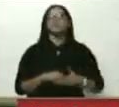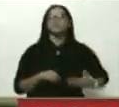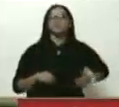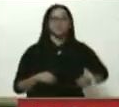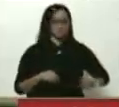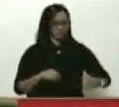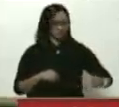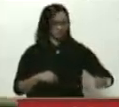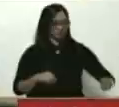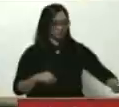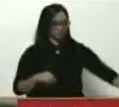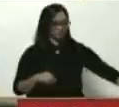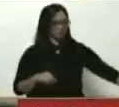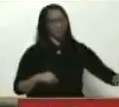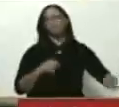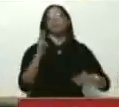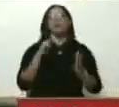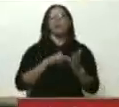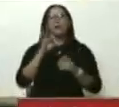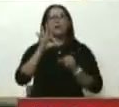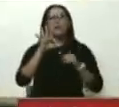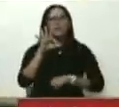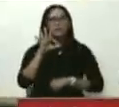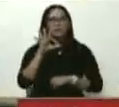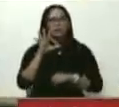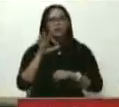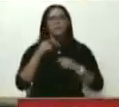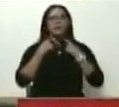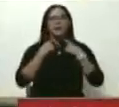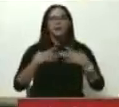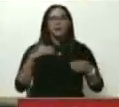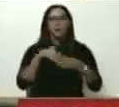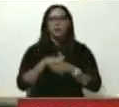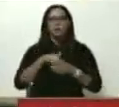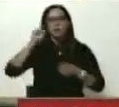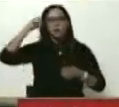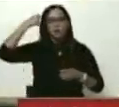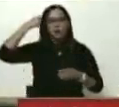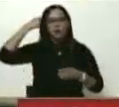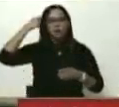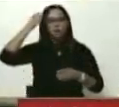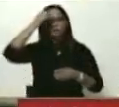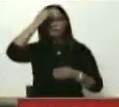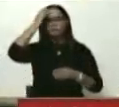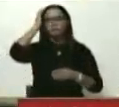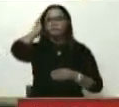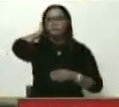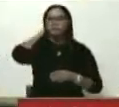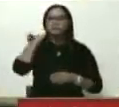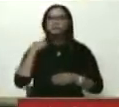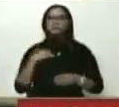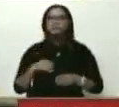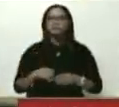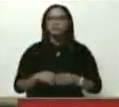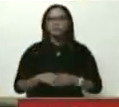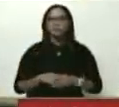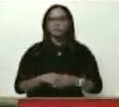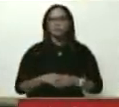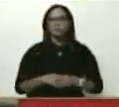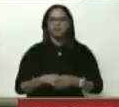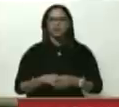Porque en el 2015 también perdimos en diciembre unas elecciones, ¿se acuerdan? Diciembre